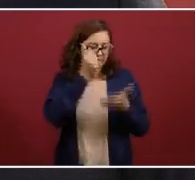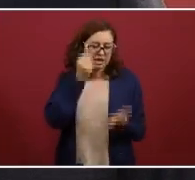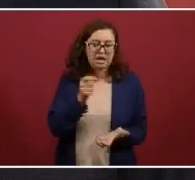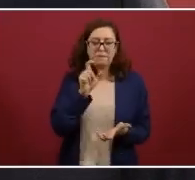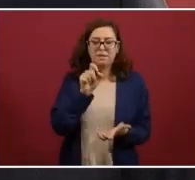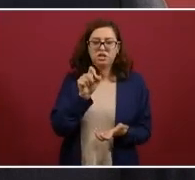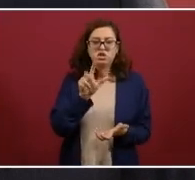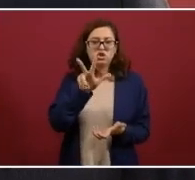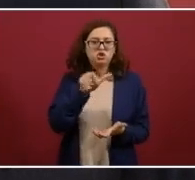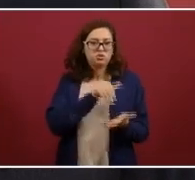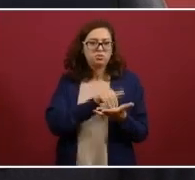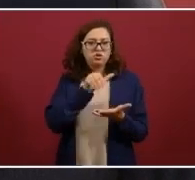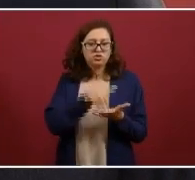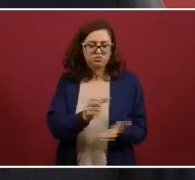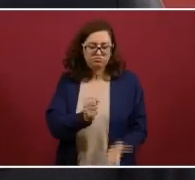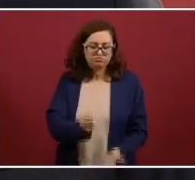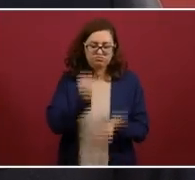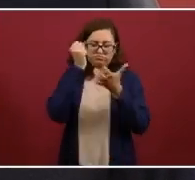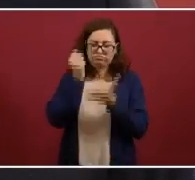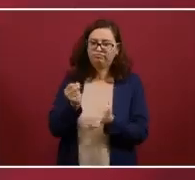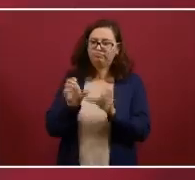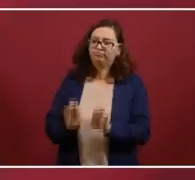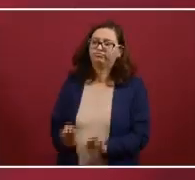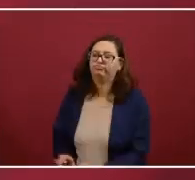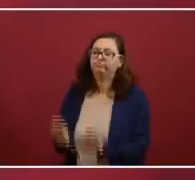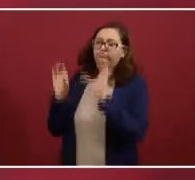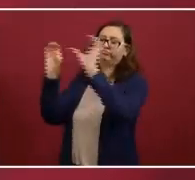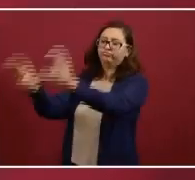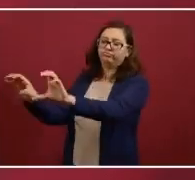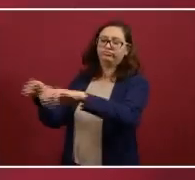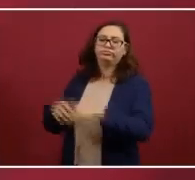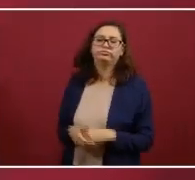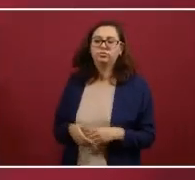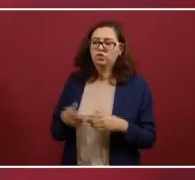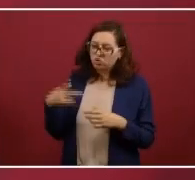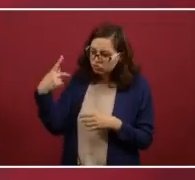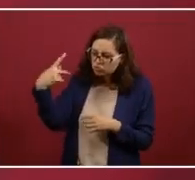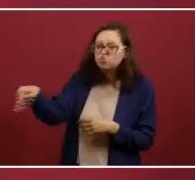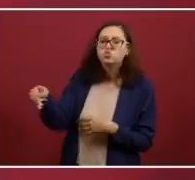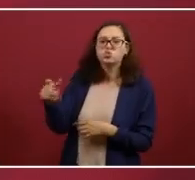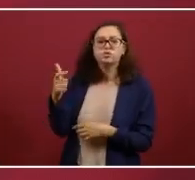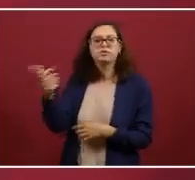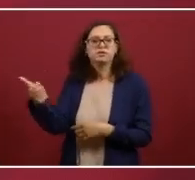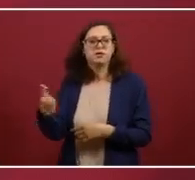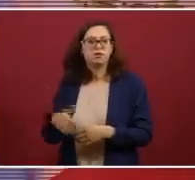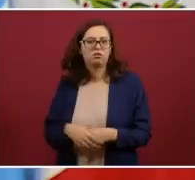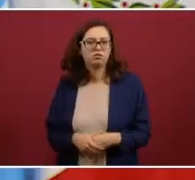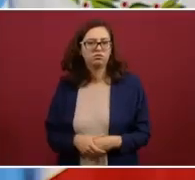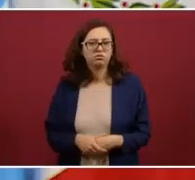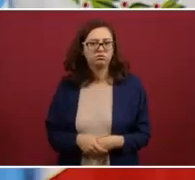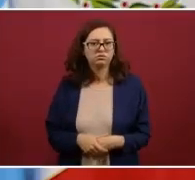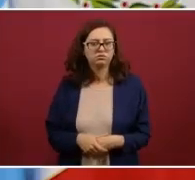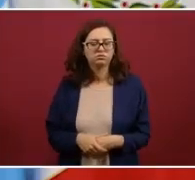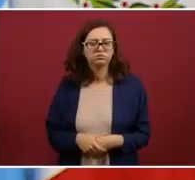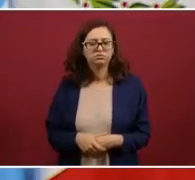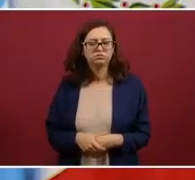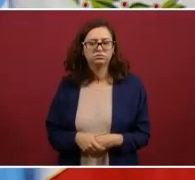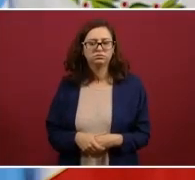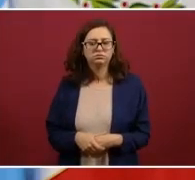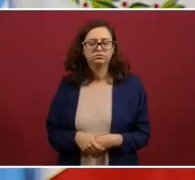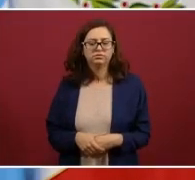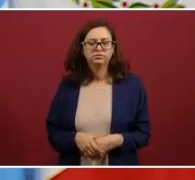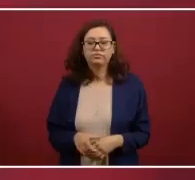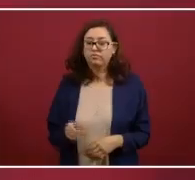Se van a entregar esos recursos a estos 2 municipios. Los 2 municipios tienen